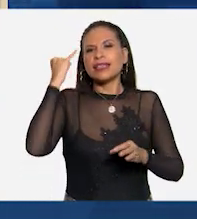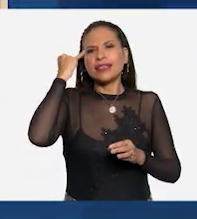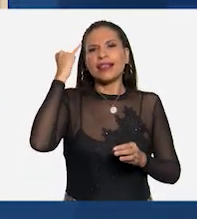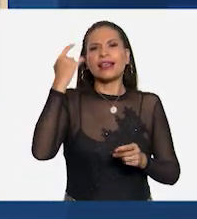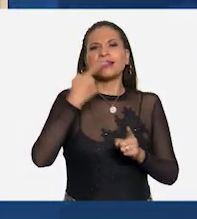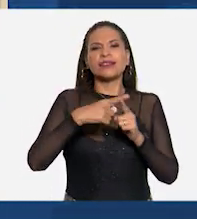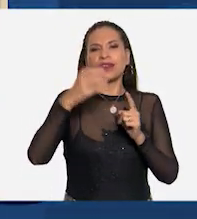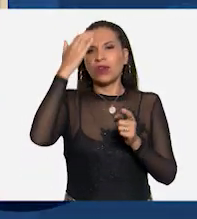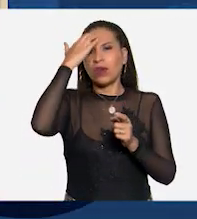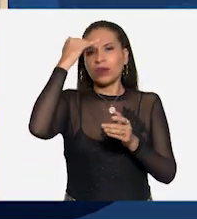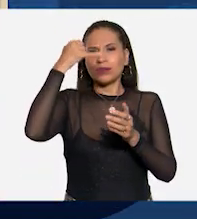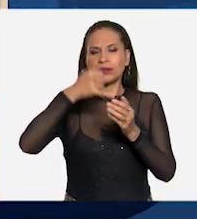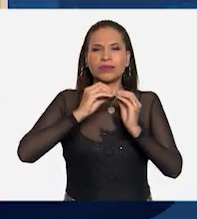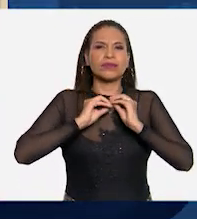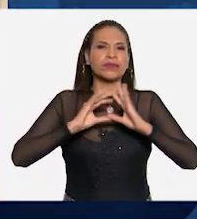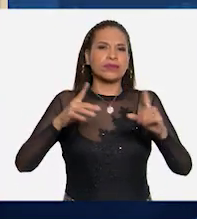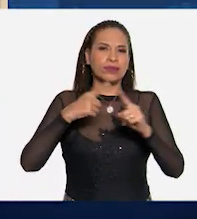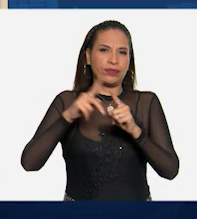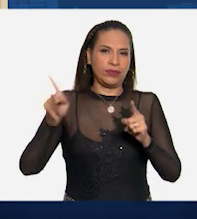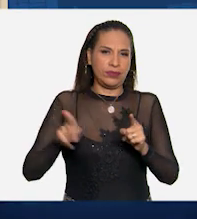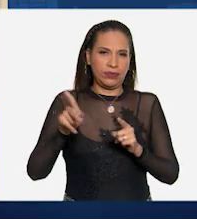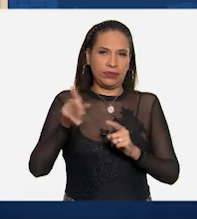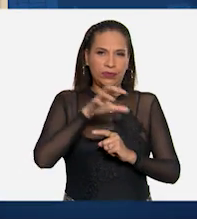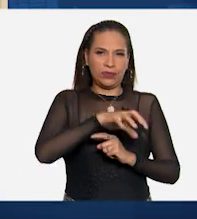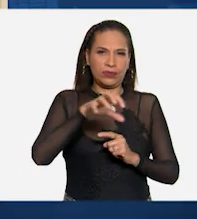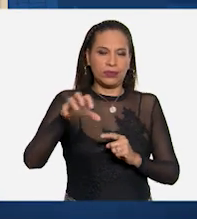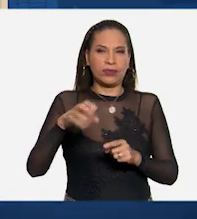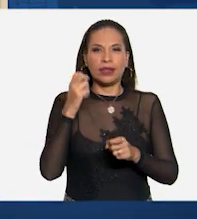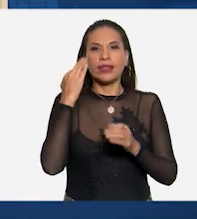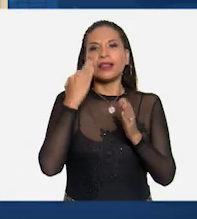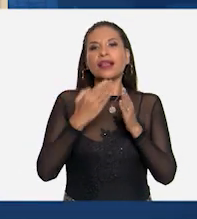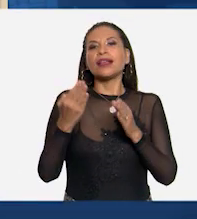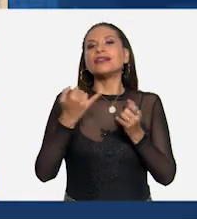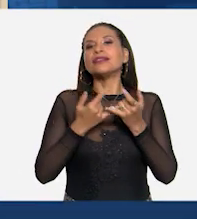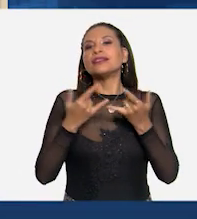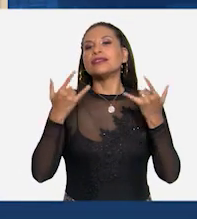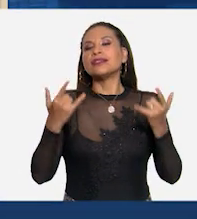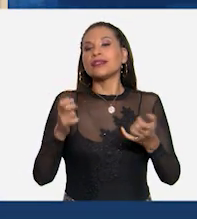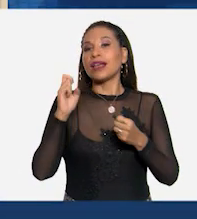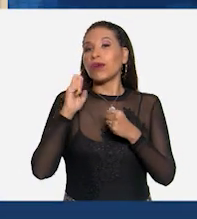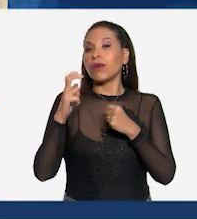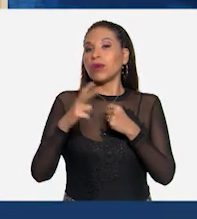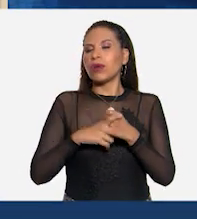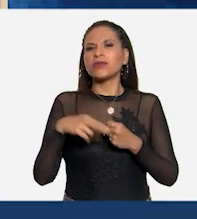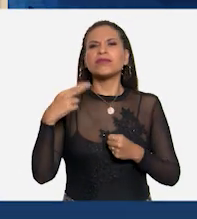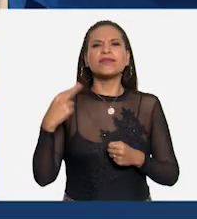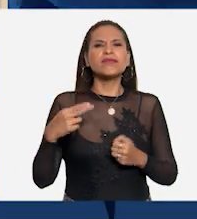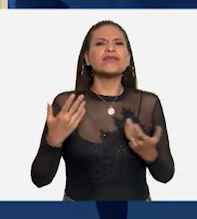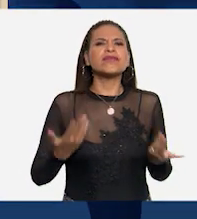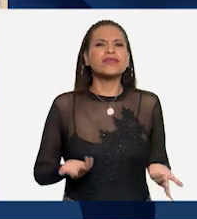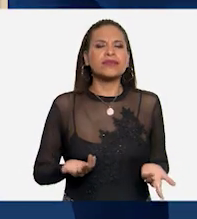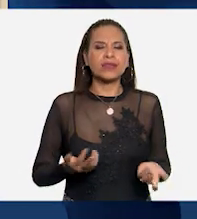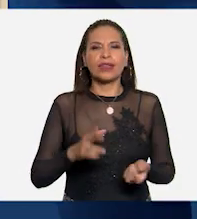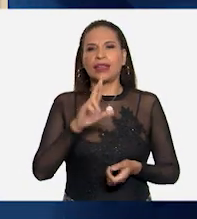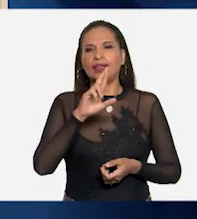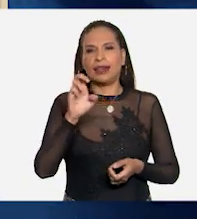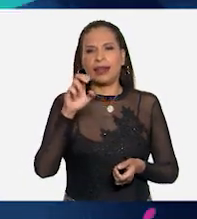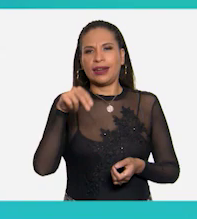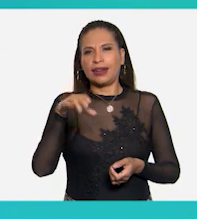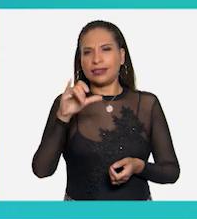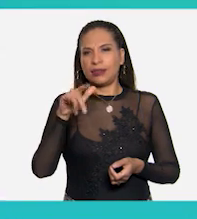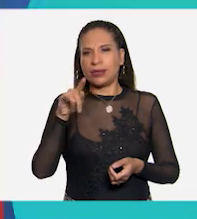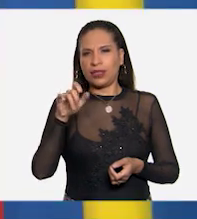y conocimientos a grandes poblaciones. A esta etapa de la historia de Europa se le conoce como